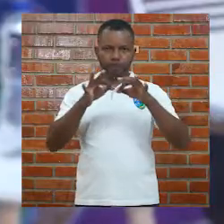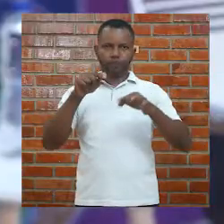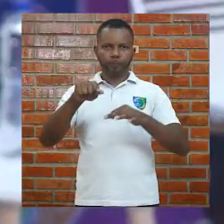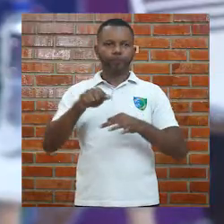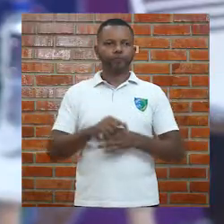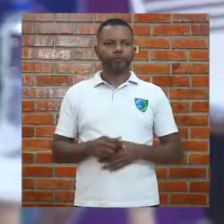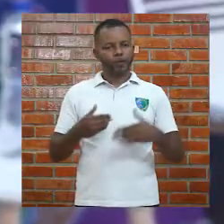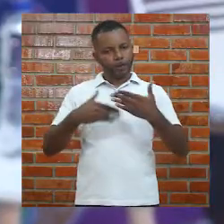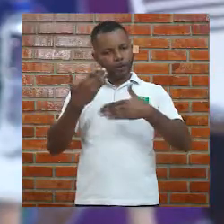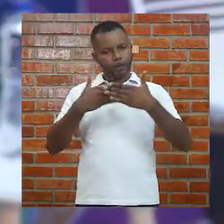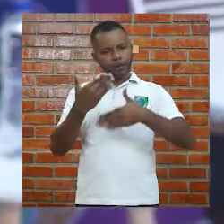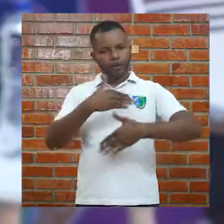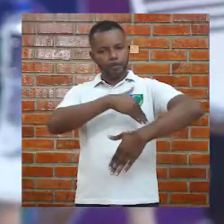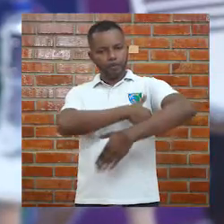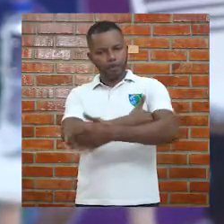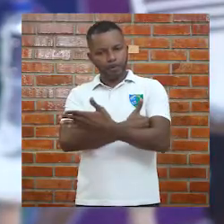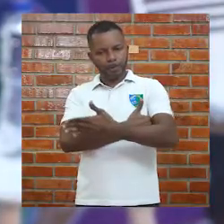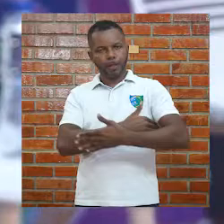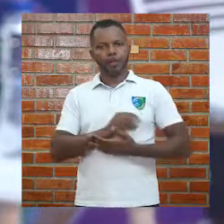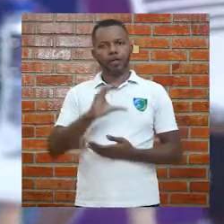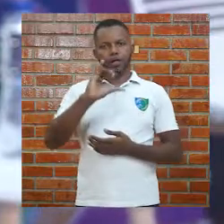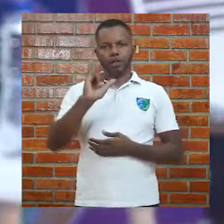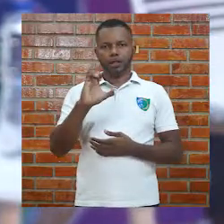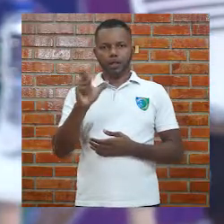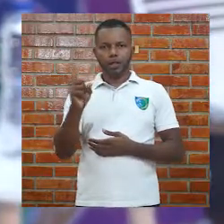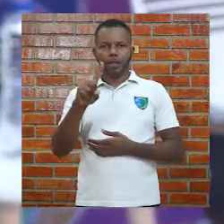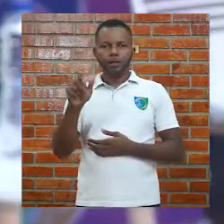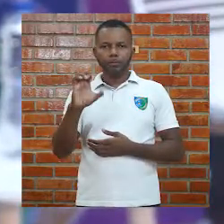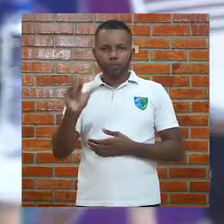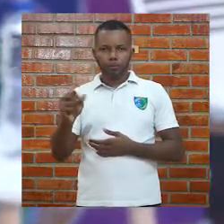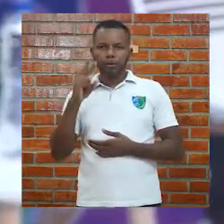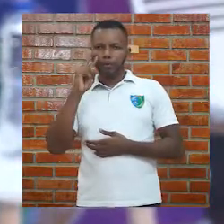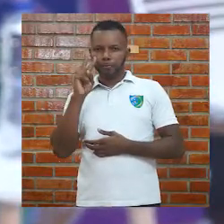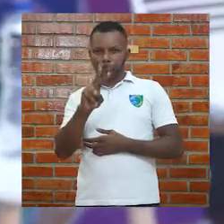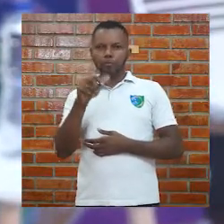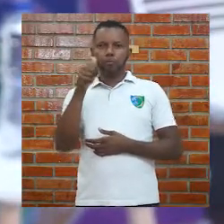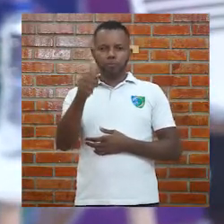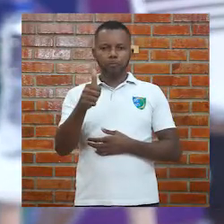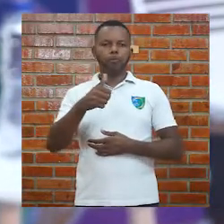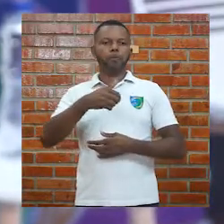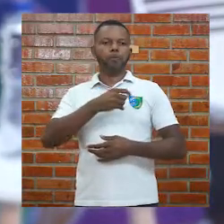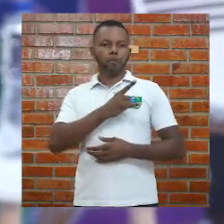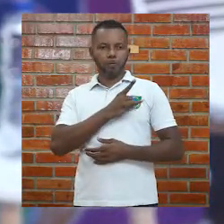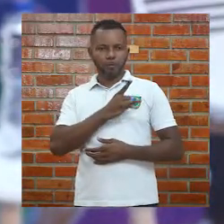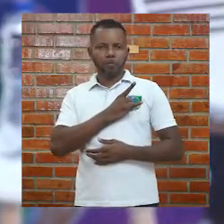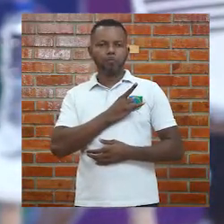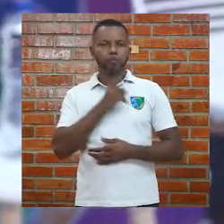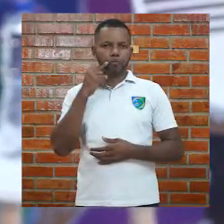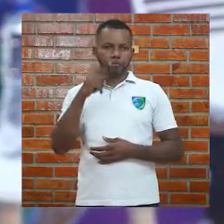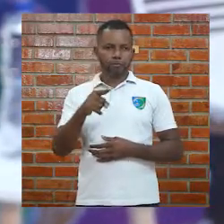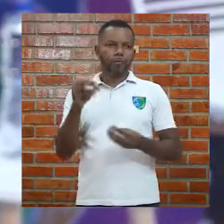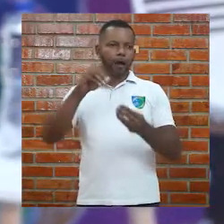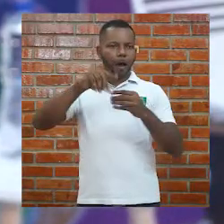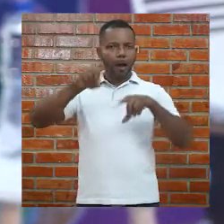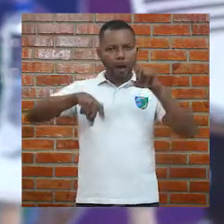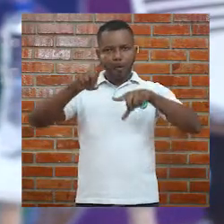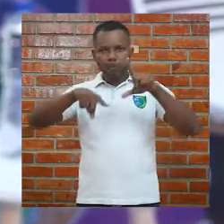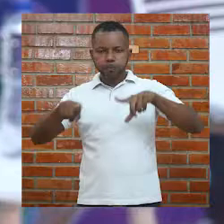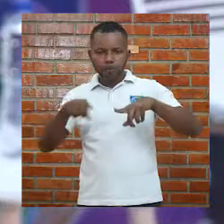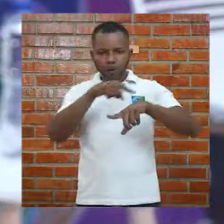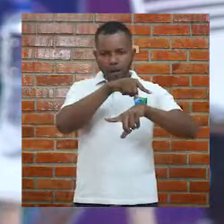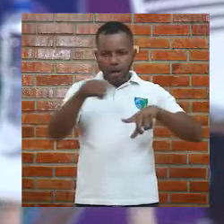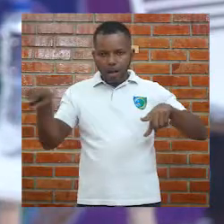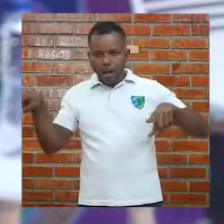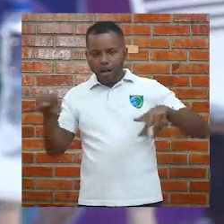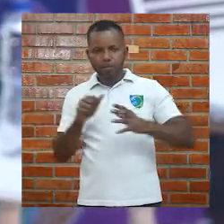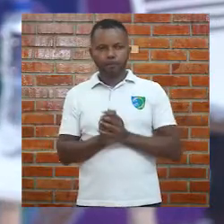Una iniciativa del Ministerio de Ciencias que es visto con buenos ojos desde la universidad. Es más, algunos de los lineamientos y